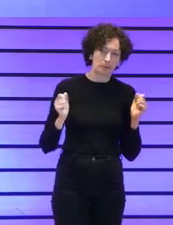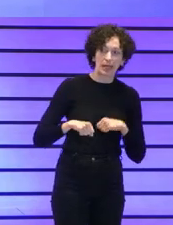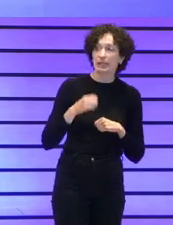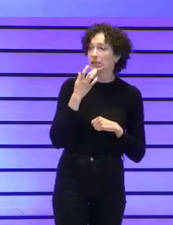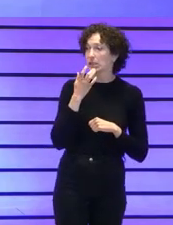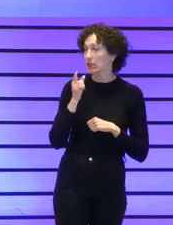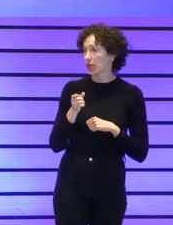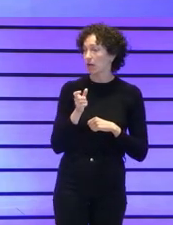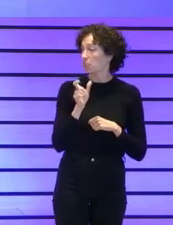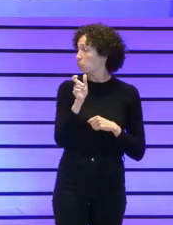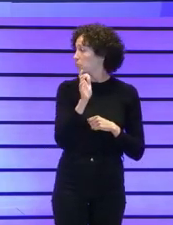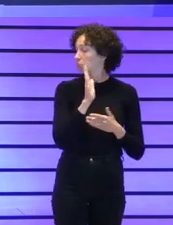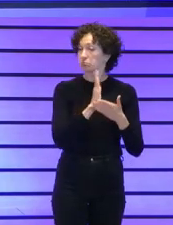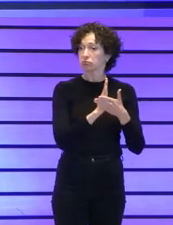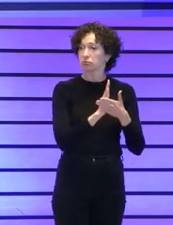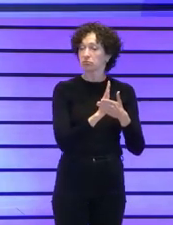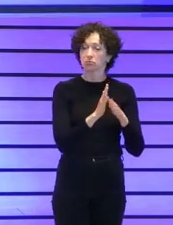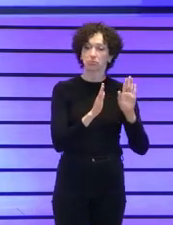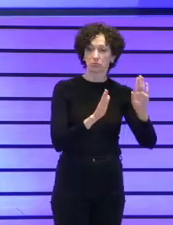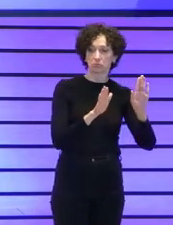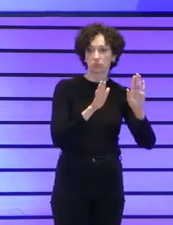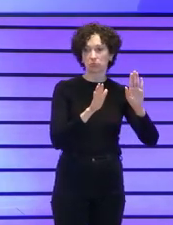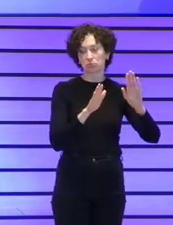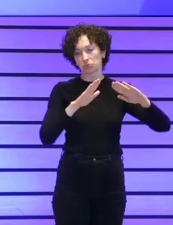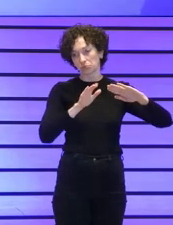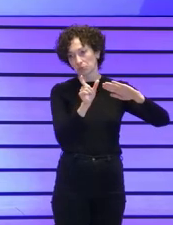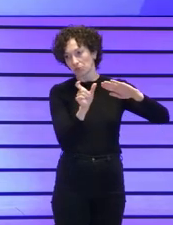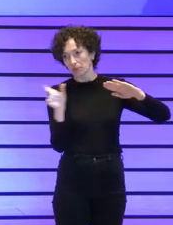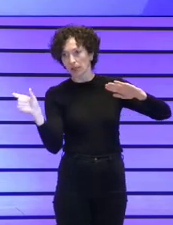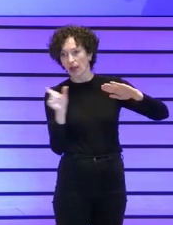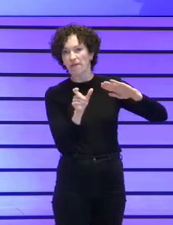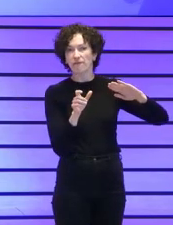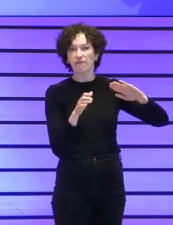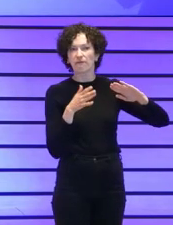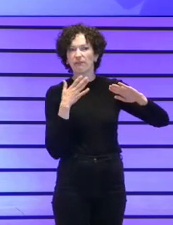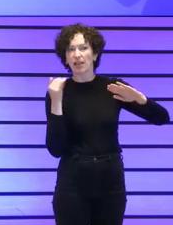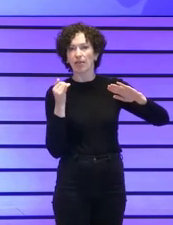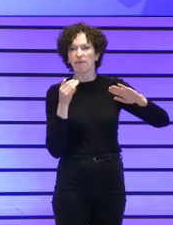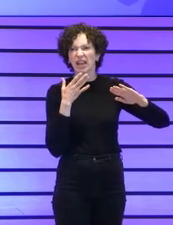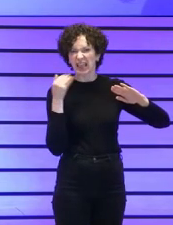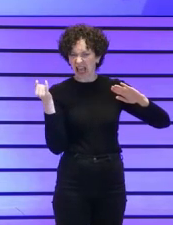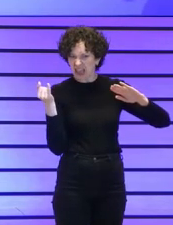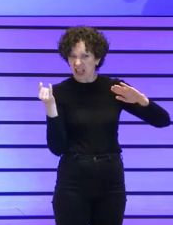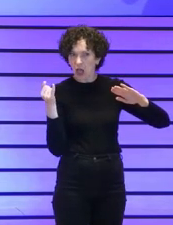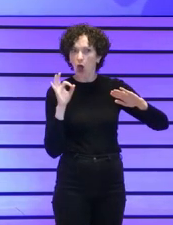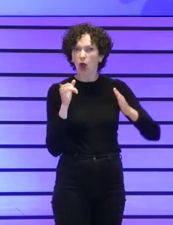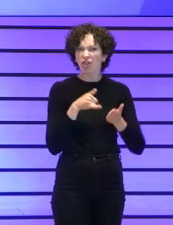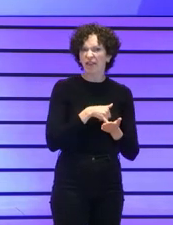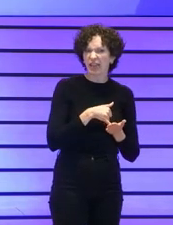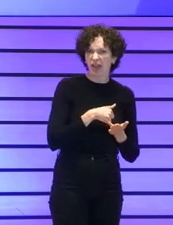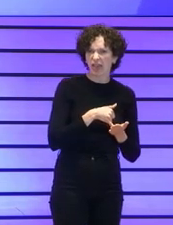medio, tapa esta parte y dice, habilidad. ¿Será habilidad? ¿Será